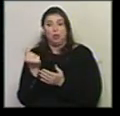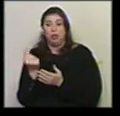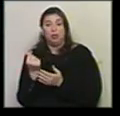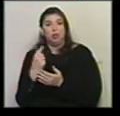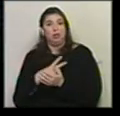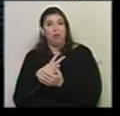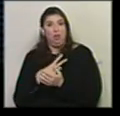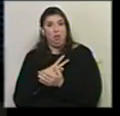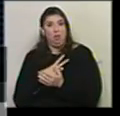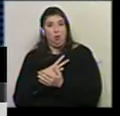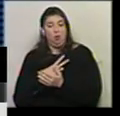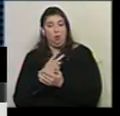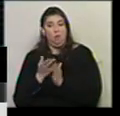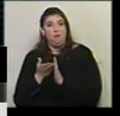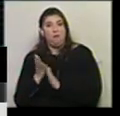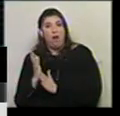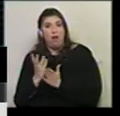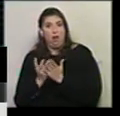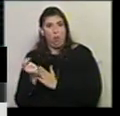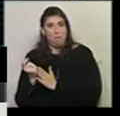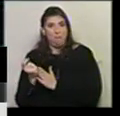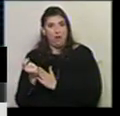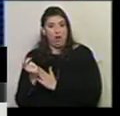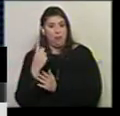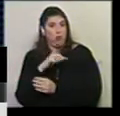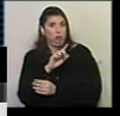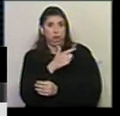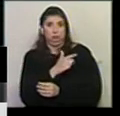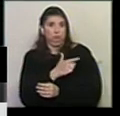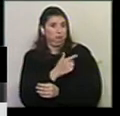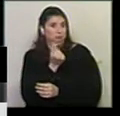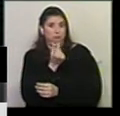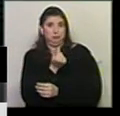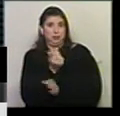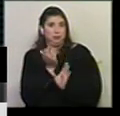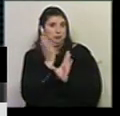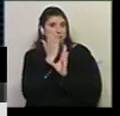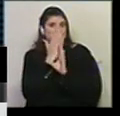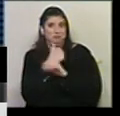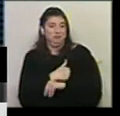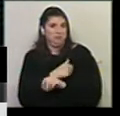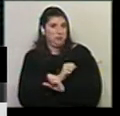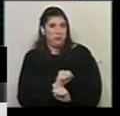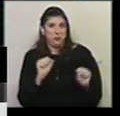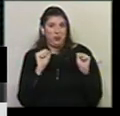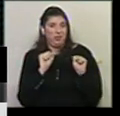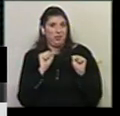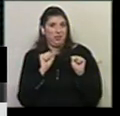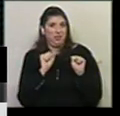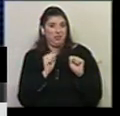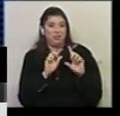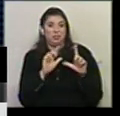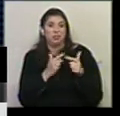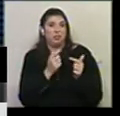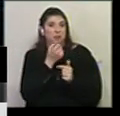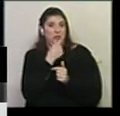compra. El que no tiene dinero, si no está a cargo del prestador y no está a cargo del fondo, se queda sin eso, claro,